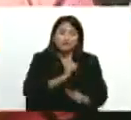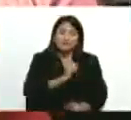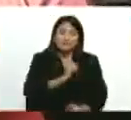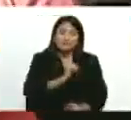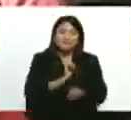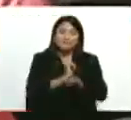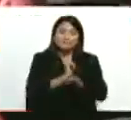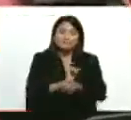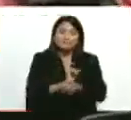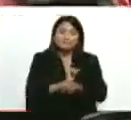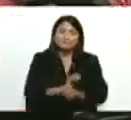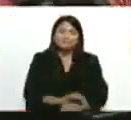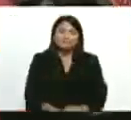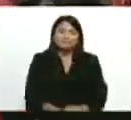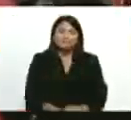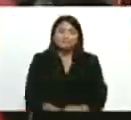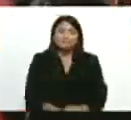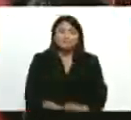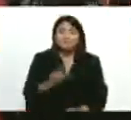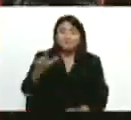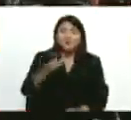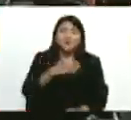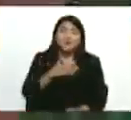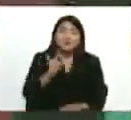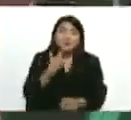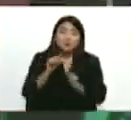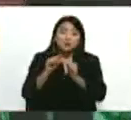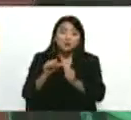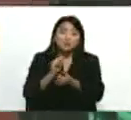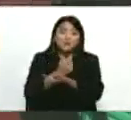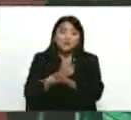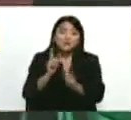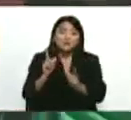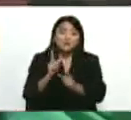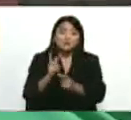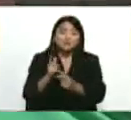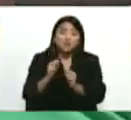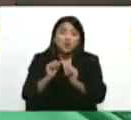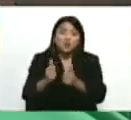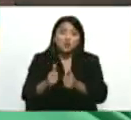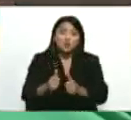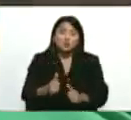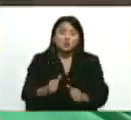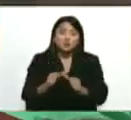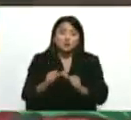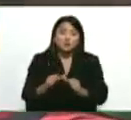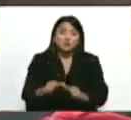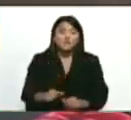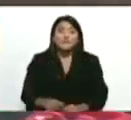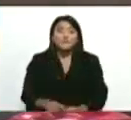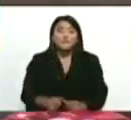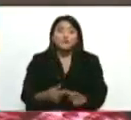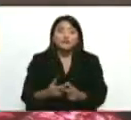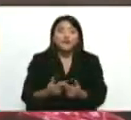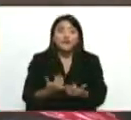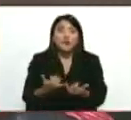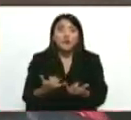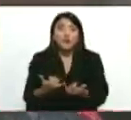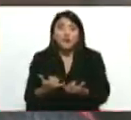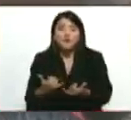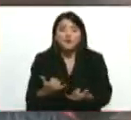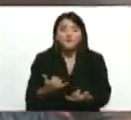persona quiere la libertad para seguir delinquiendo. Esta gente es igual. Les llegó la hora de